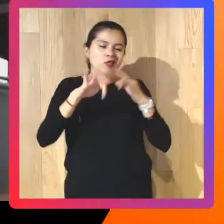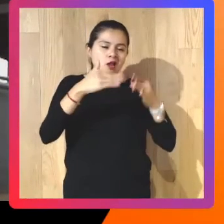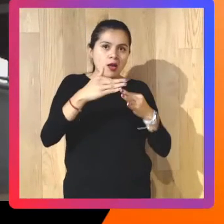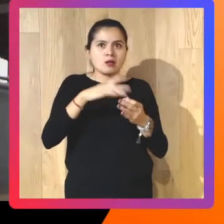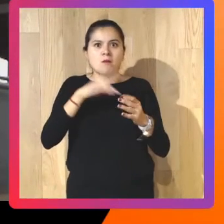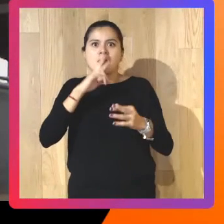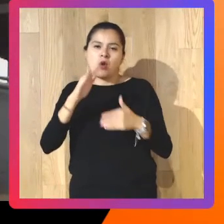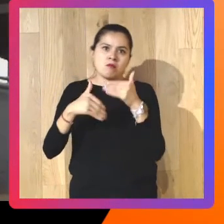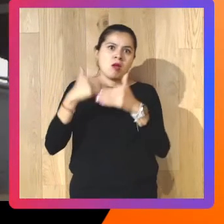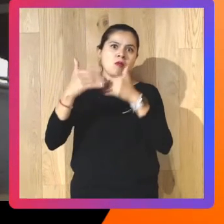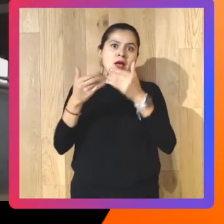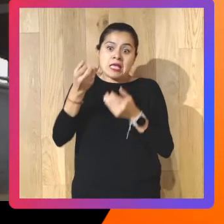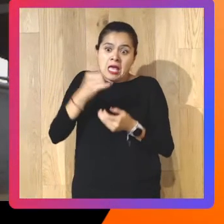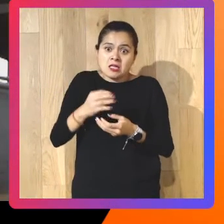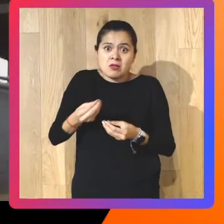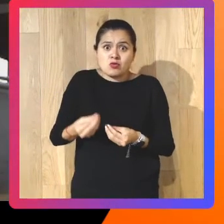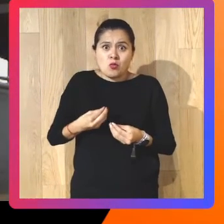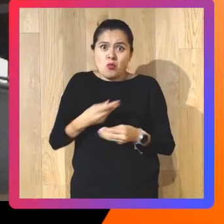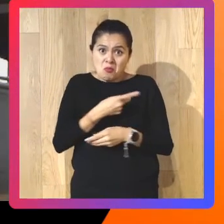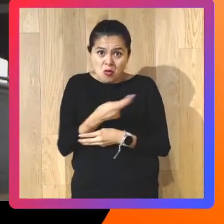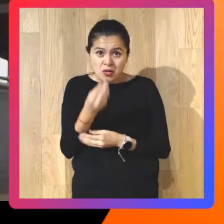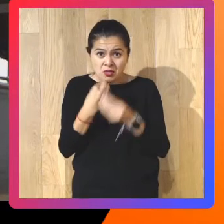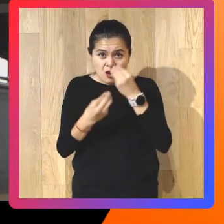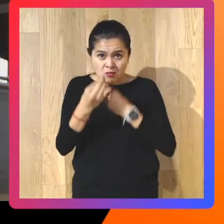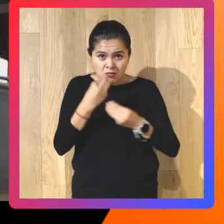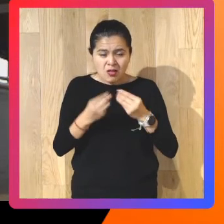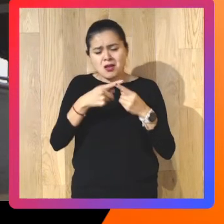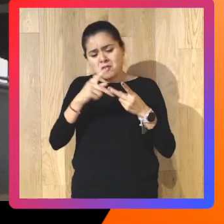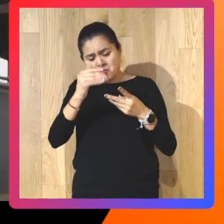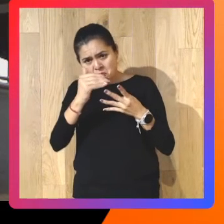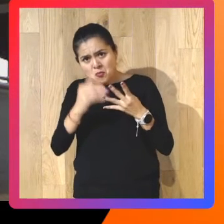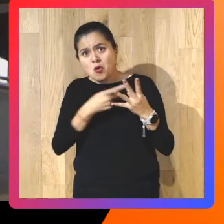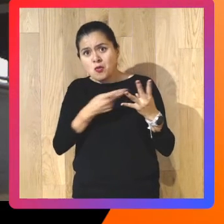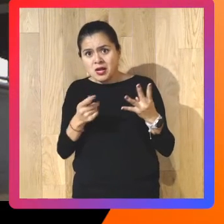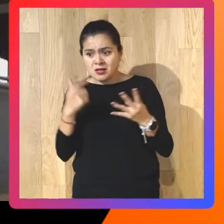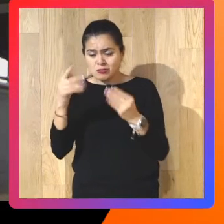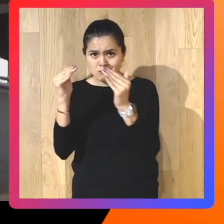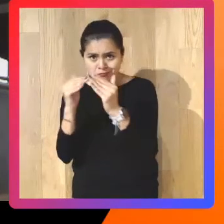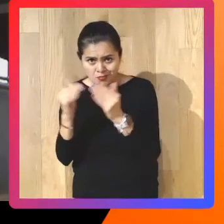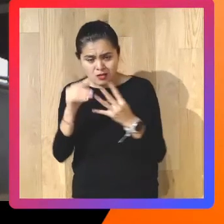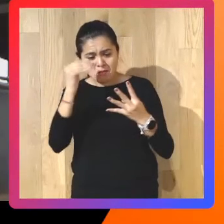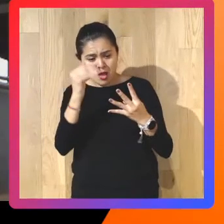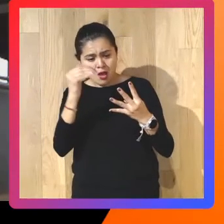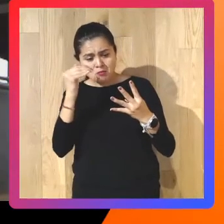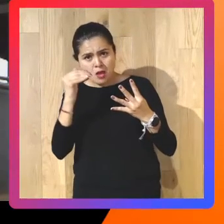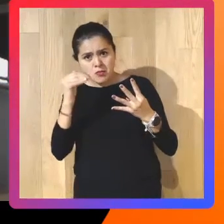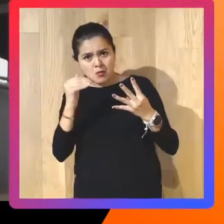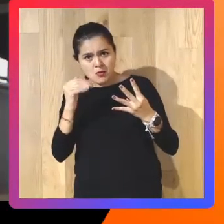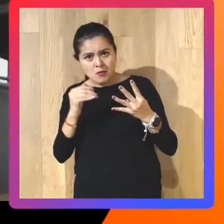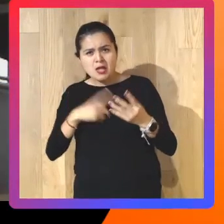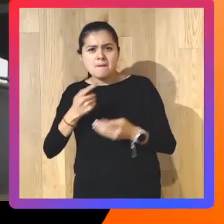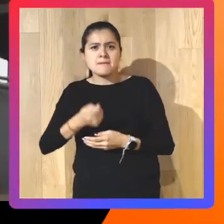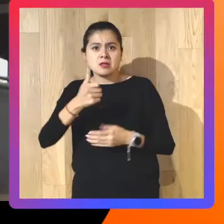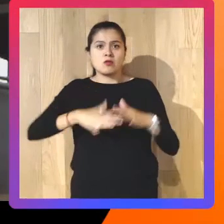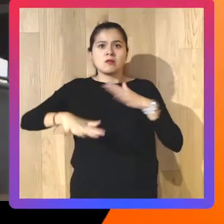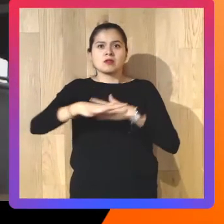Y podemos seguir así también con la pobreza alimentaria, y podemos seguir con la pobreza patrimonial. Y el principio es hacer un censo